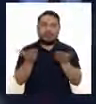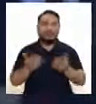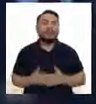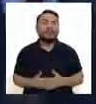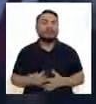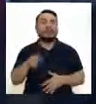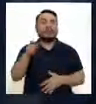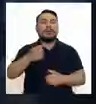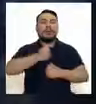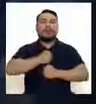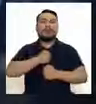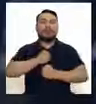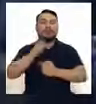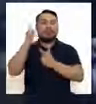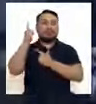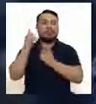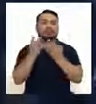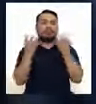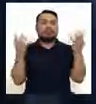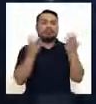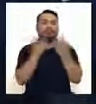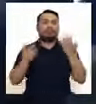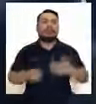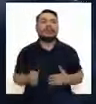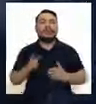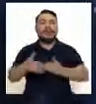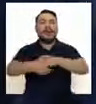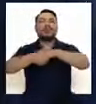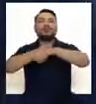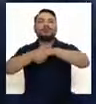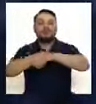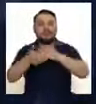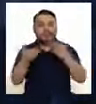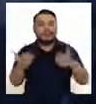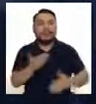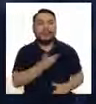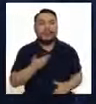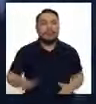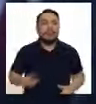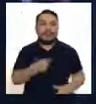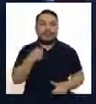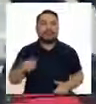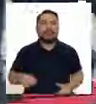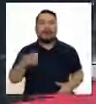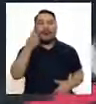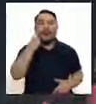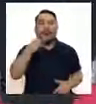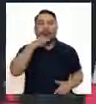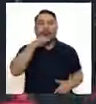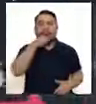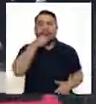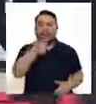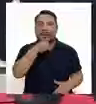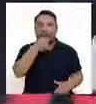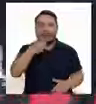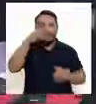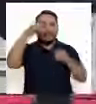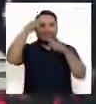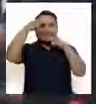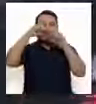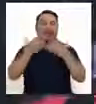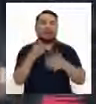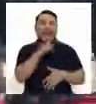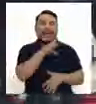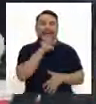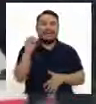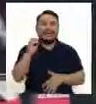los cadetes de la Fuerza Aérea del Perú. Saluda a los hombres y mujeres de prensa que, como ya hemos dicho, son más de